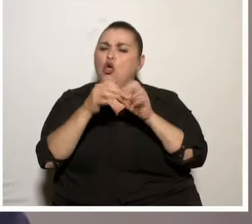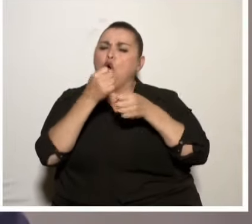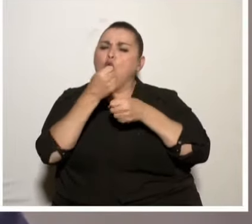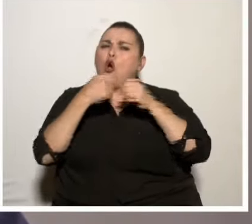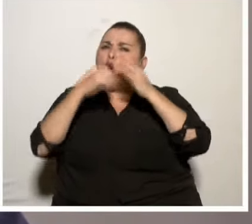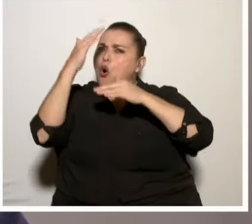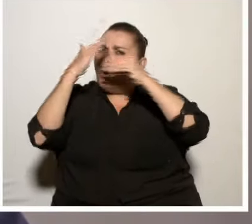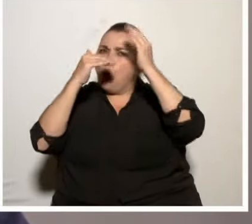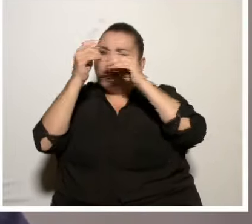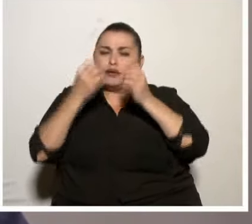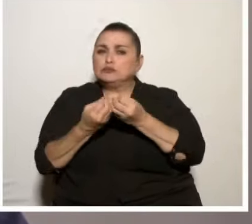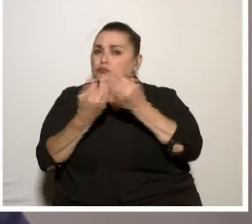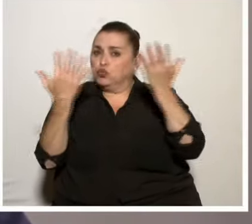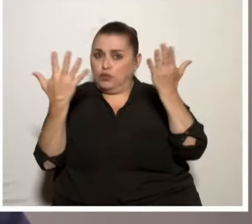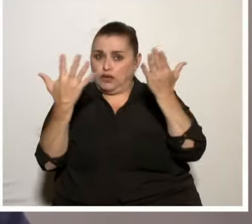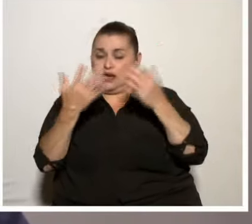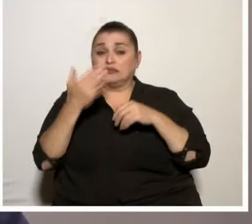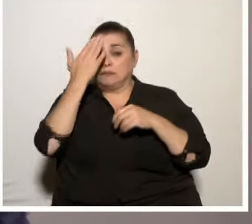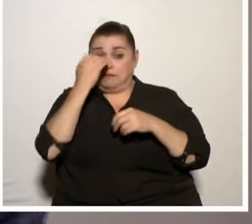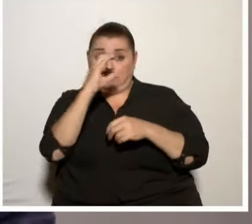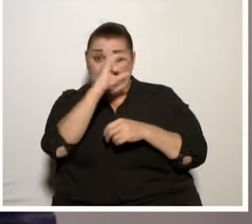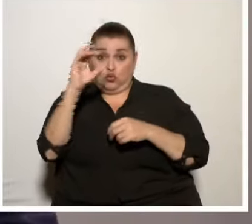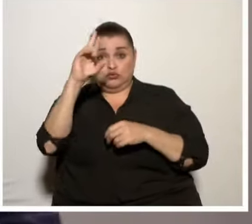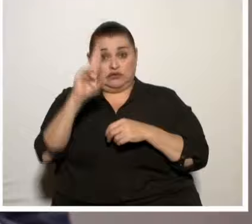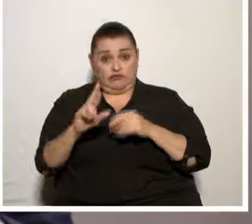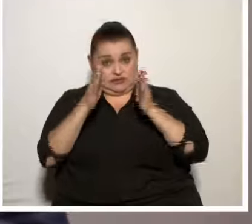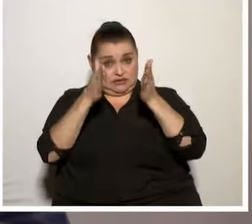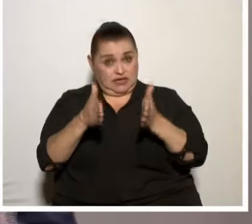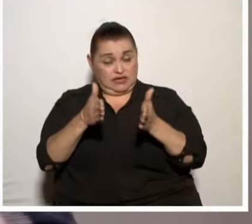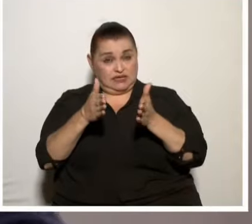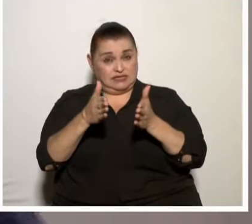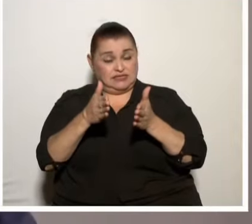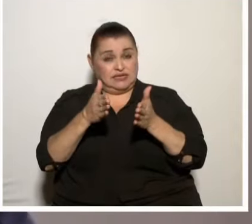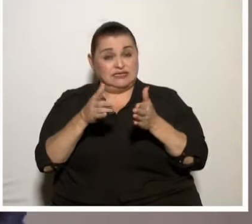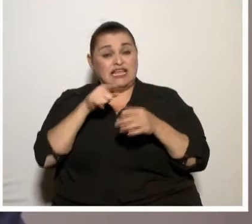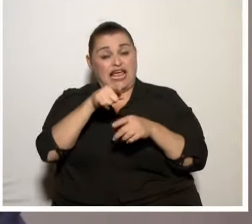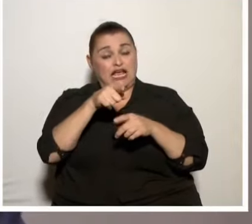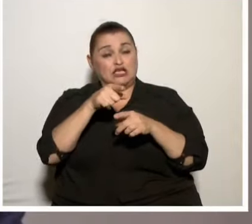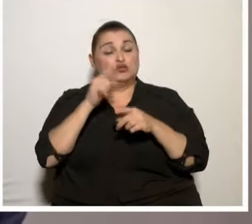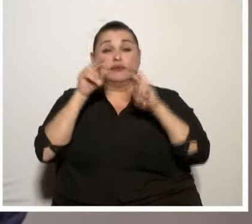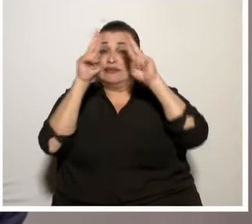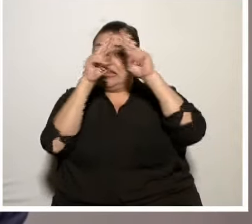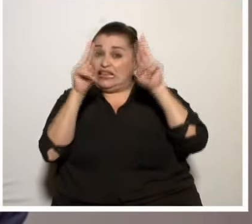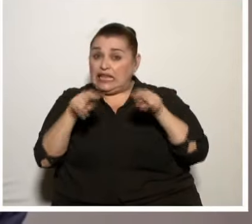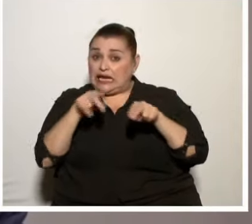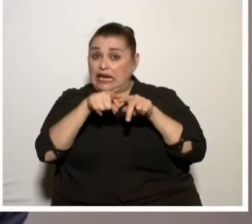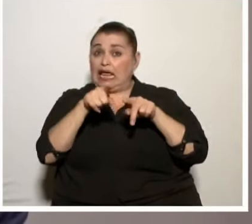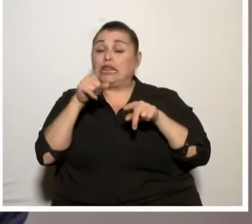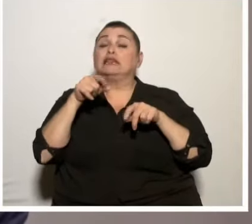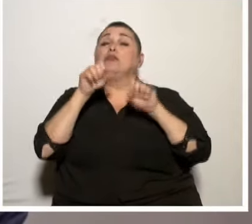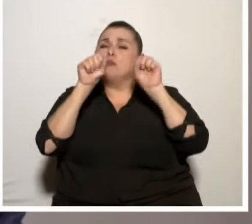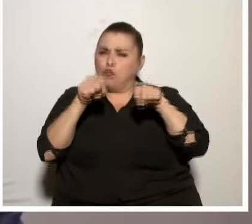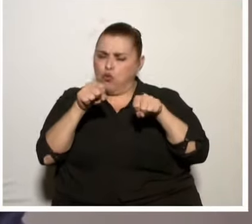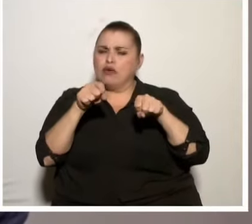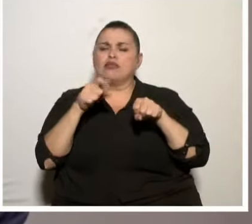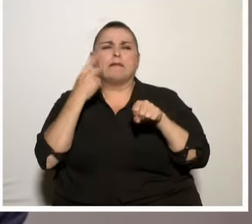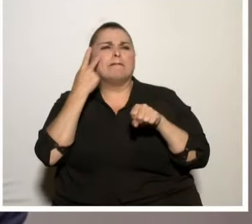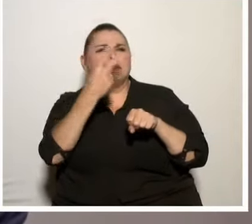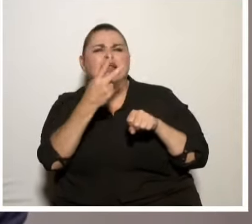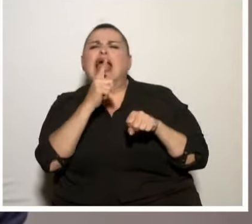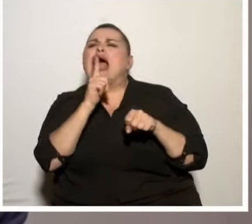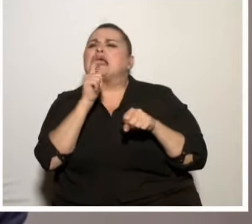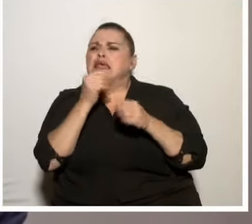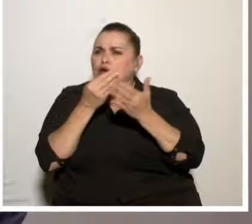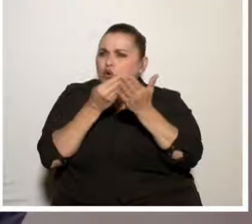públicas, para que los costarricenses, por medio de la internet, puedan ver a quién le está